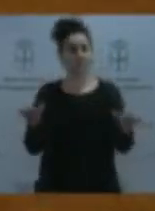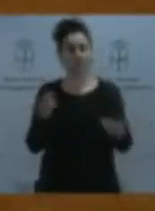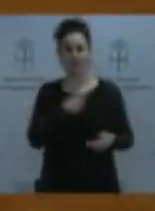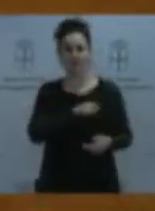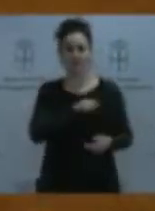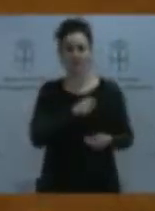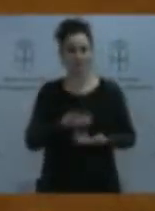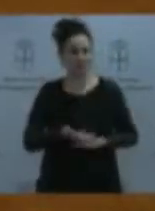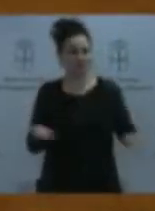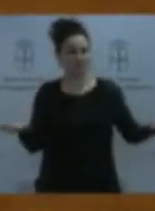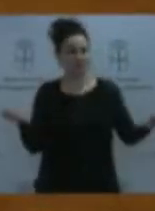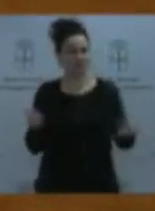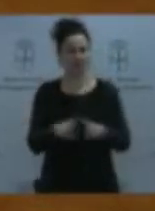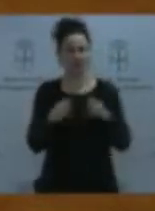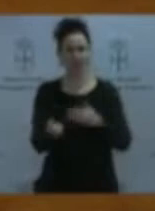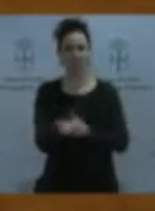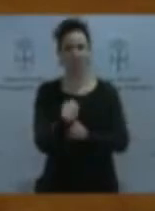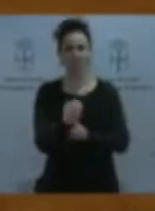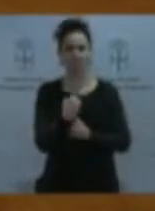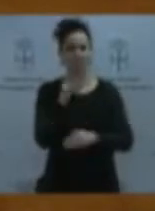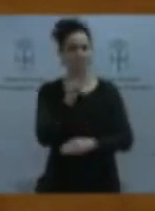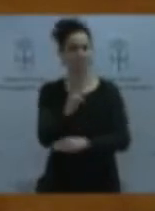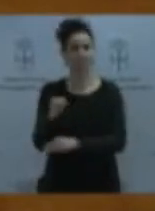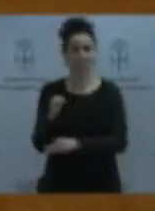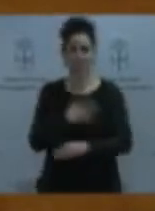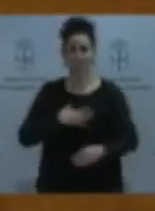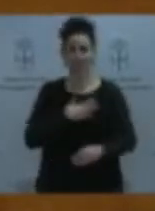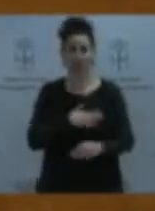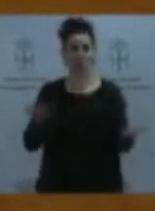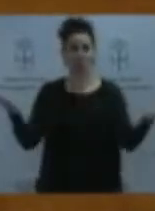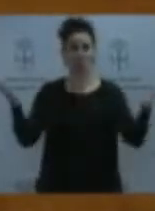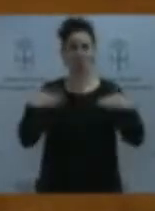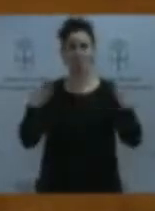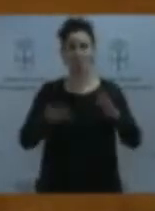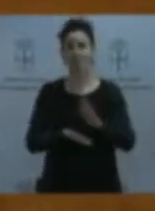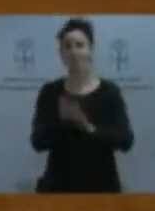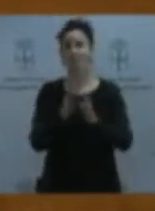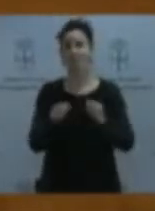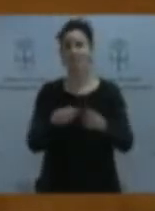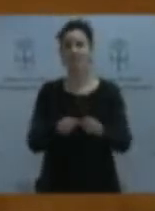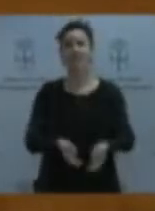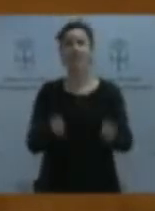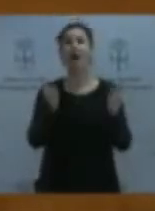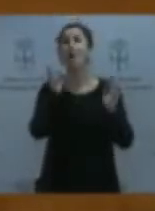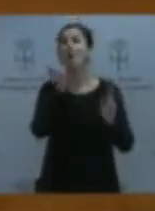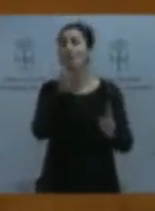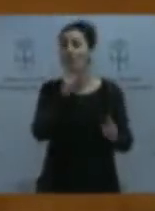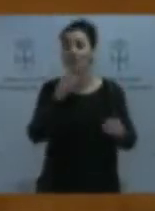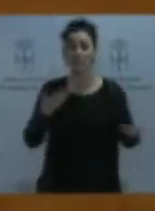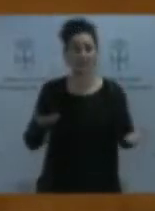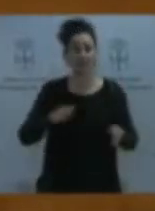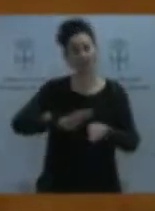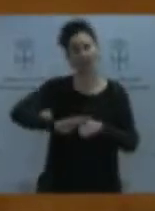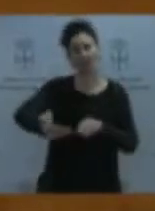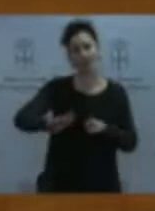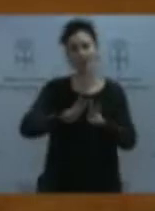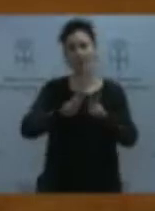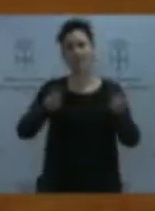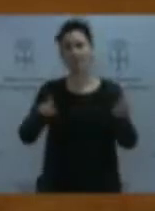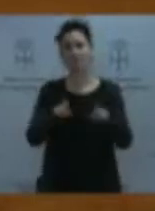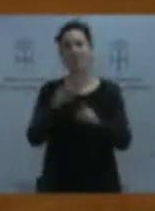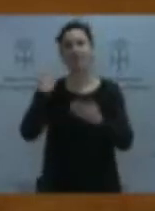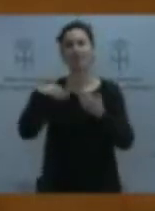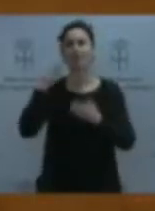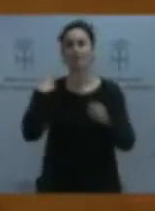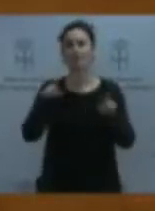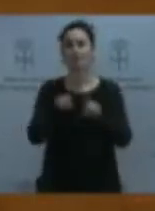y de satisfacción con el funcionamiento de la democracia. Queda muy lejos aquella panorámica demoscópica en la que la política y los políticos